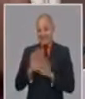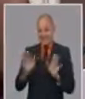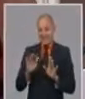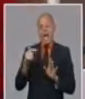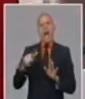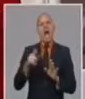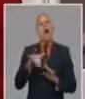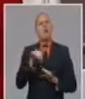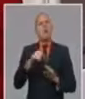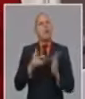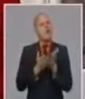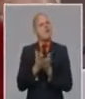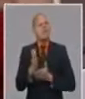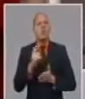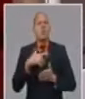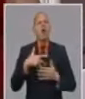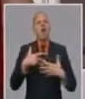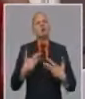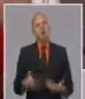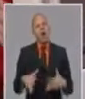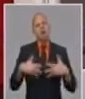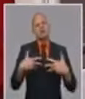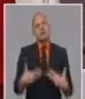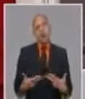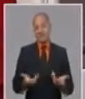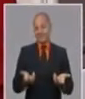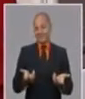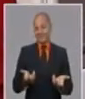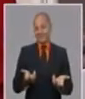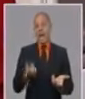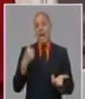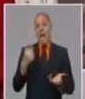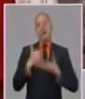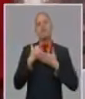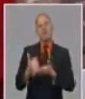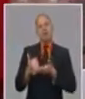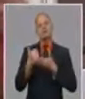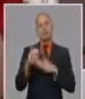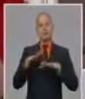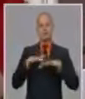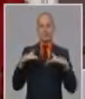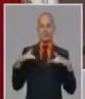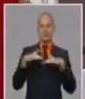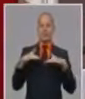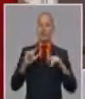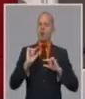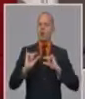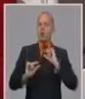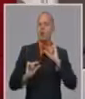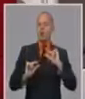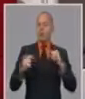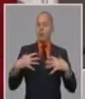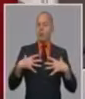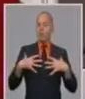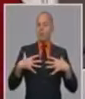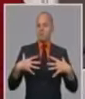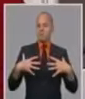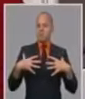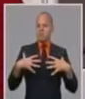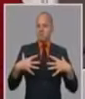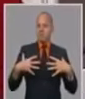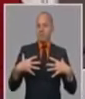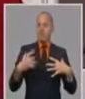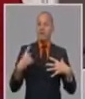el mismo tema respiratorio que lleven, por otros tipos de manifestaciones, por las personas que han tenido que estar en